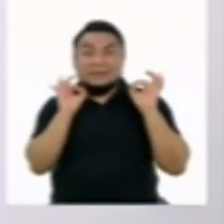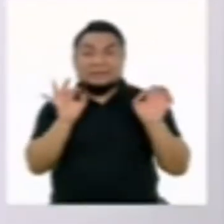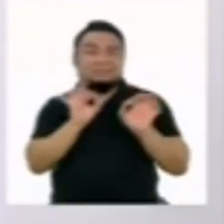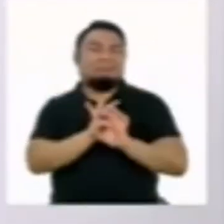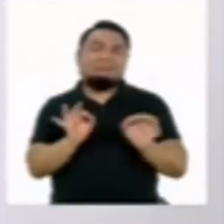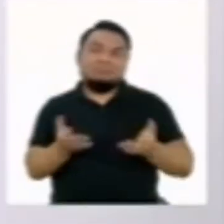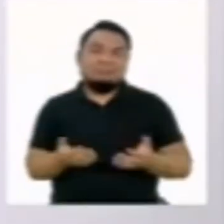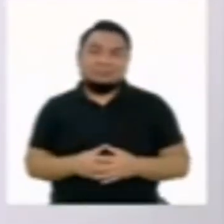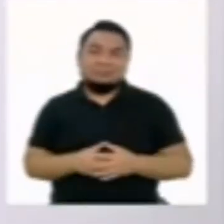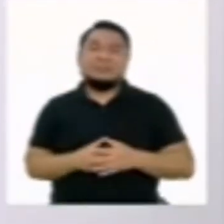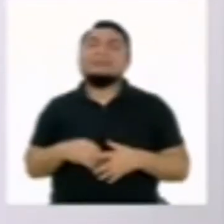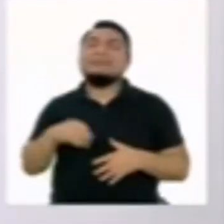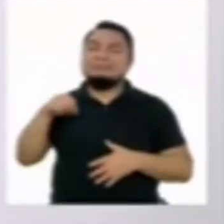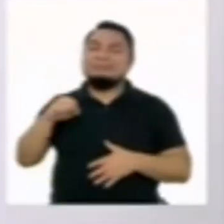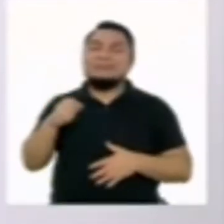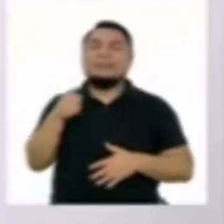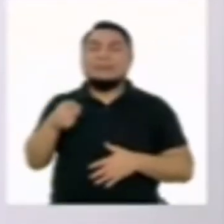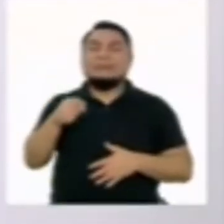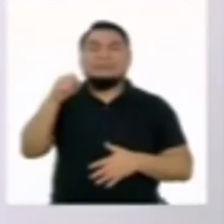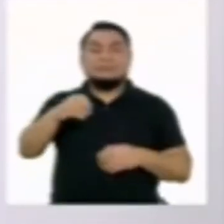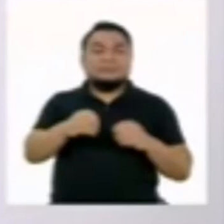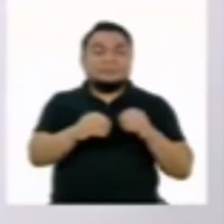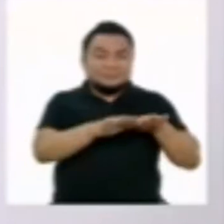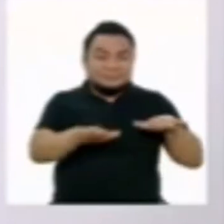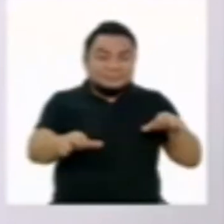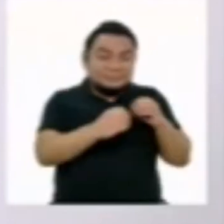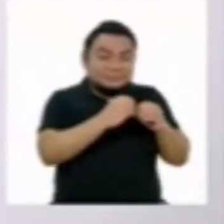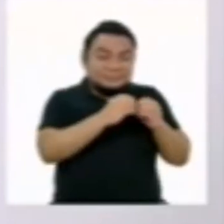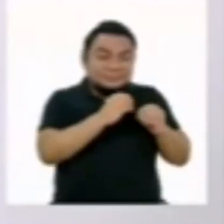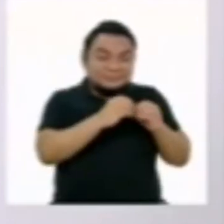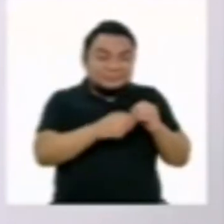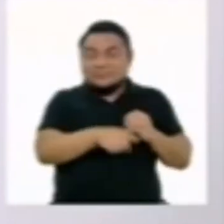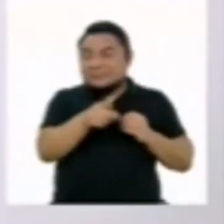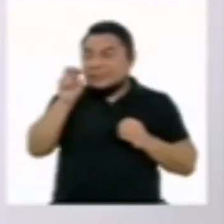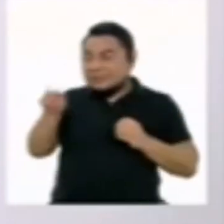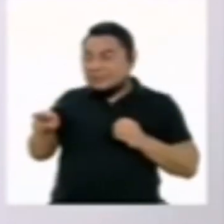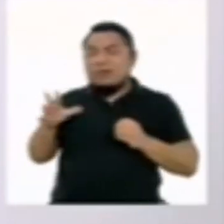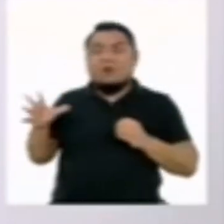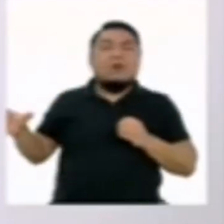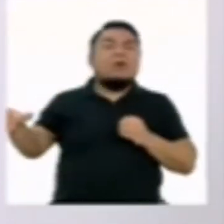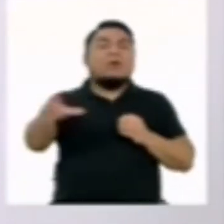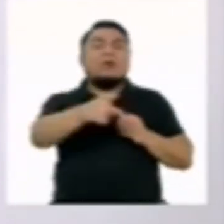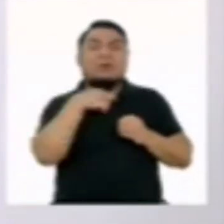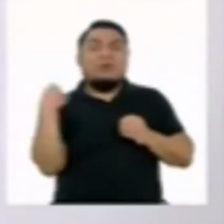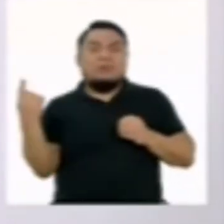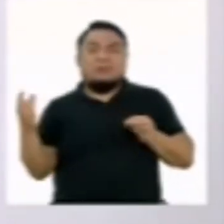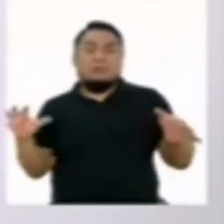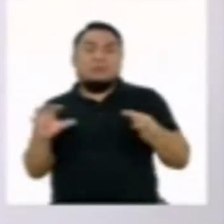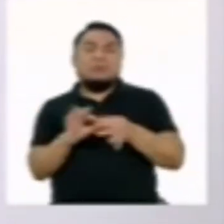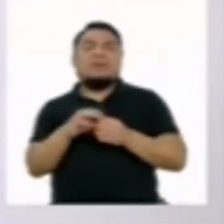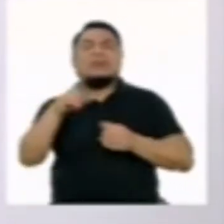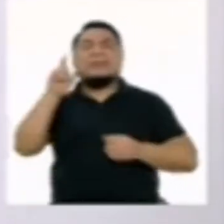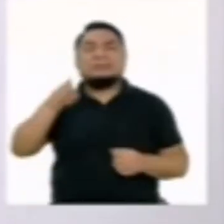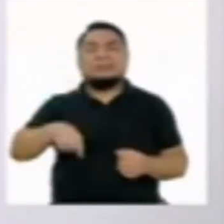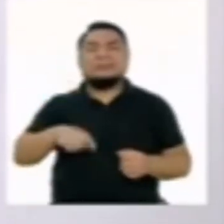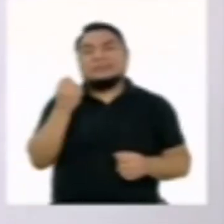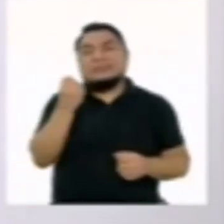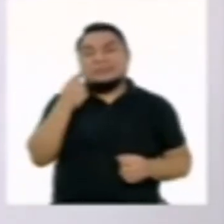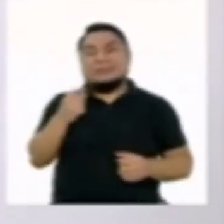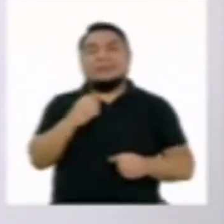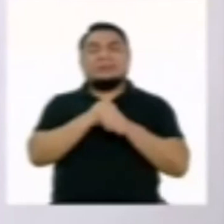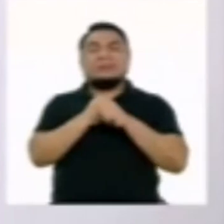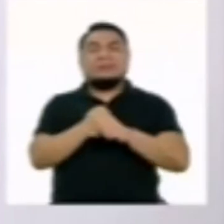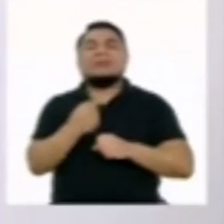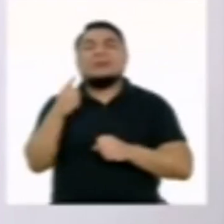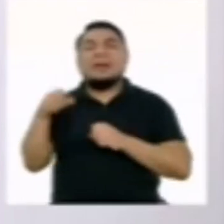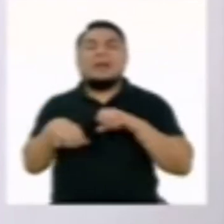fondo. Así es, se arregla una cosa, pero no se ve el conjunto. Se necesita que se entienda el